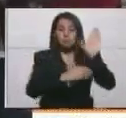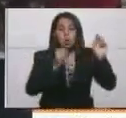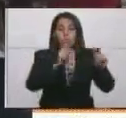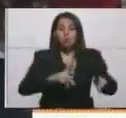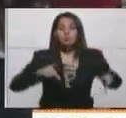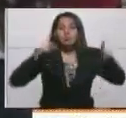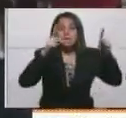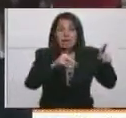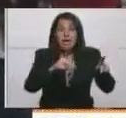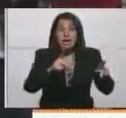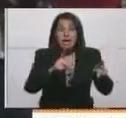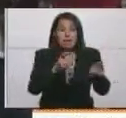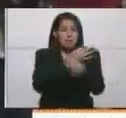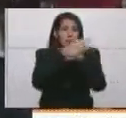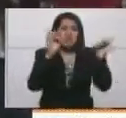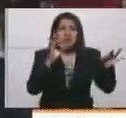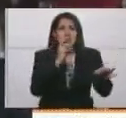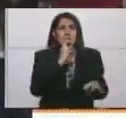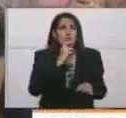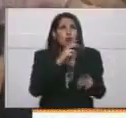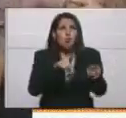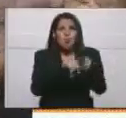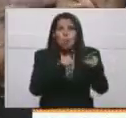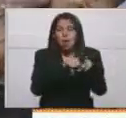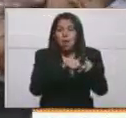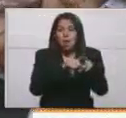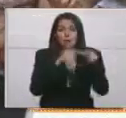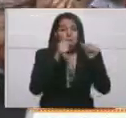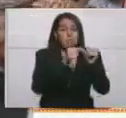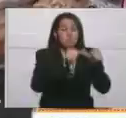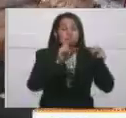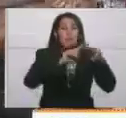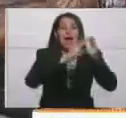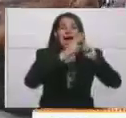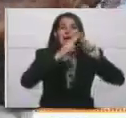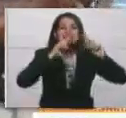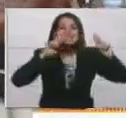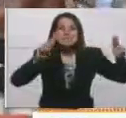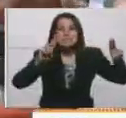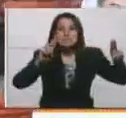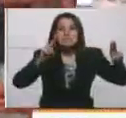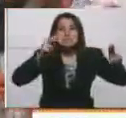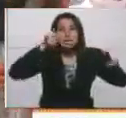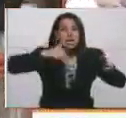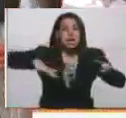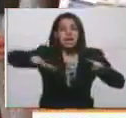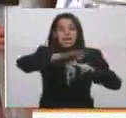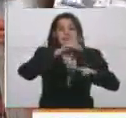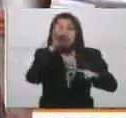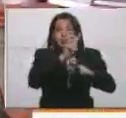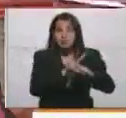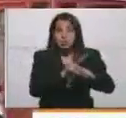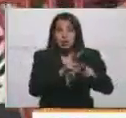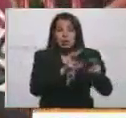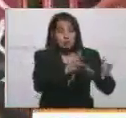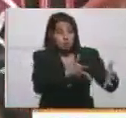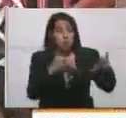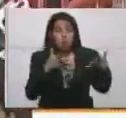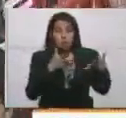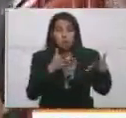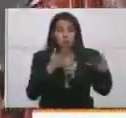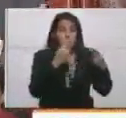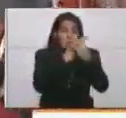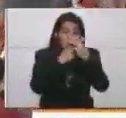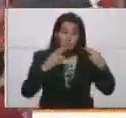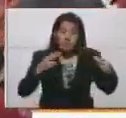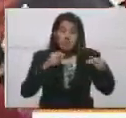oro para consolidar la paz que logramos, que prometimos